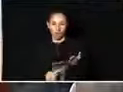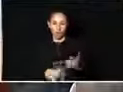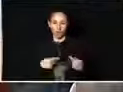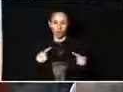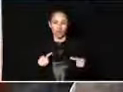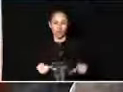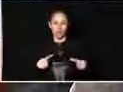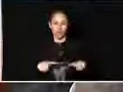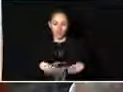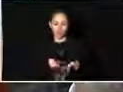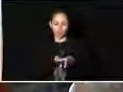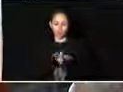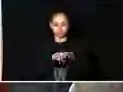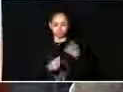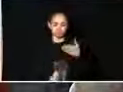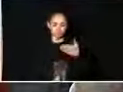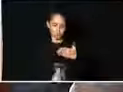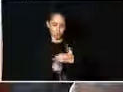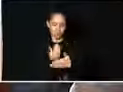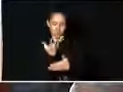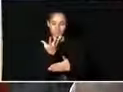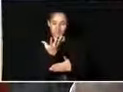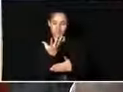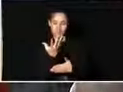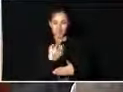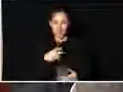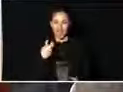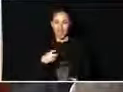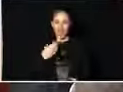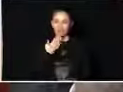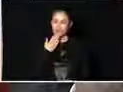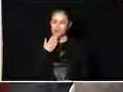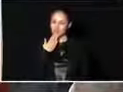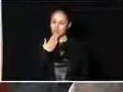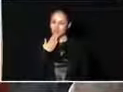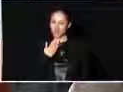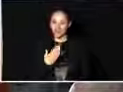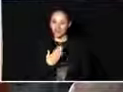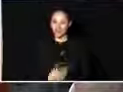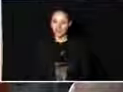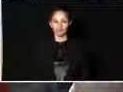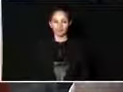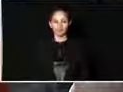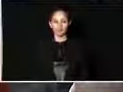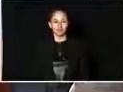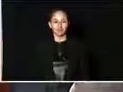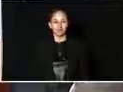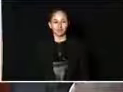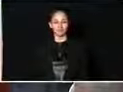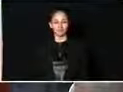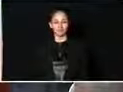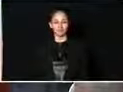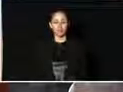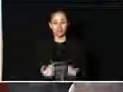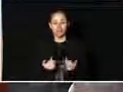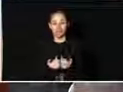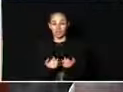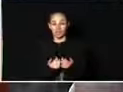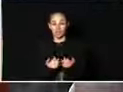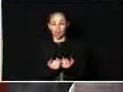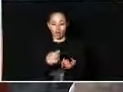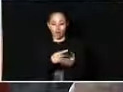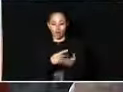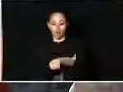millones de dólares y la generación de 3.128 empleos. A través del programa Fondo Frontera y